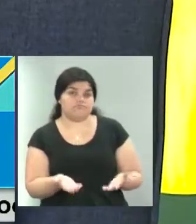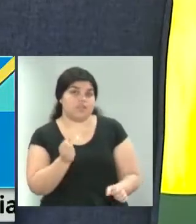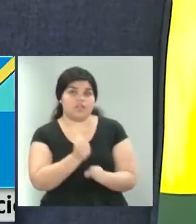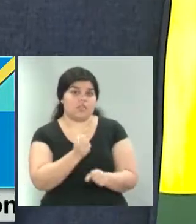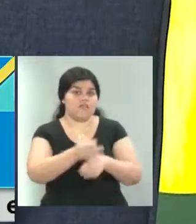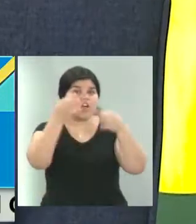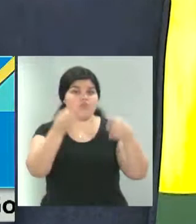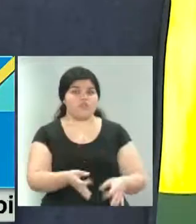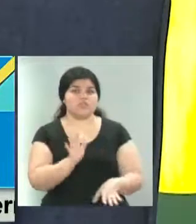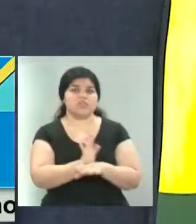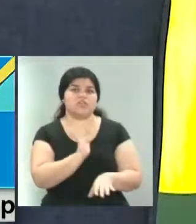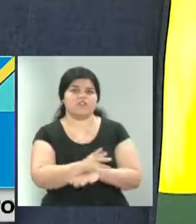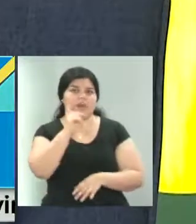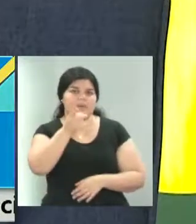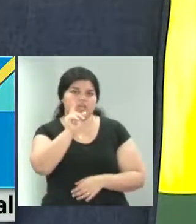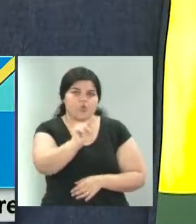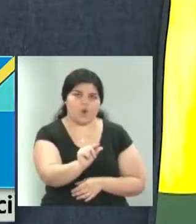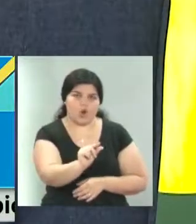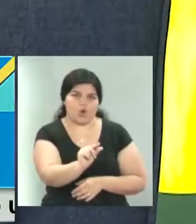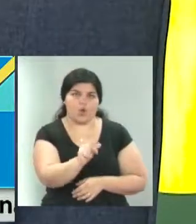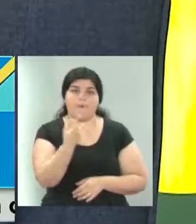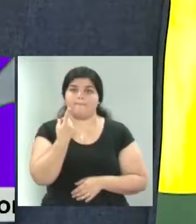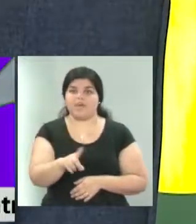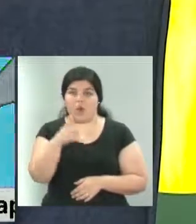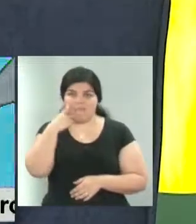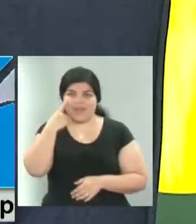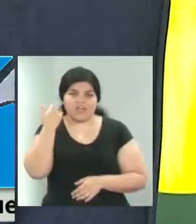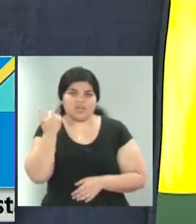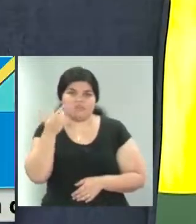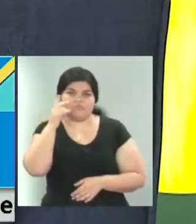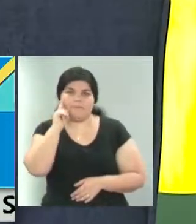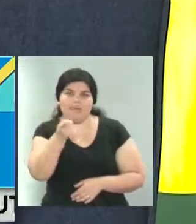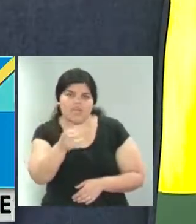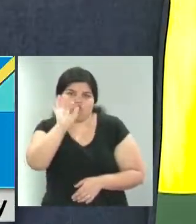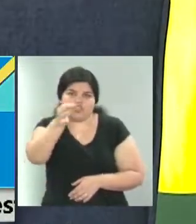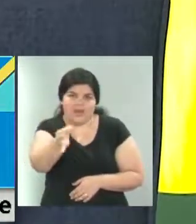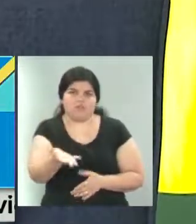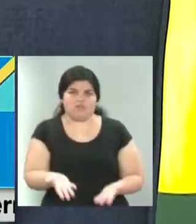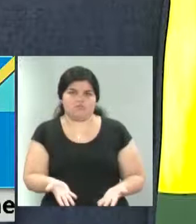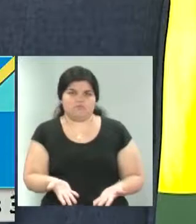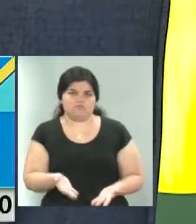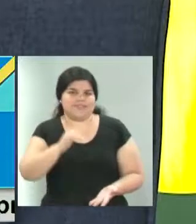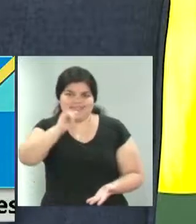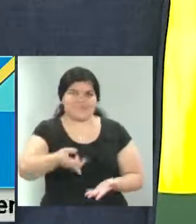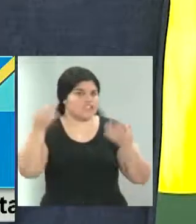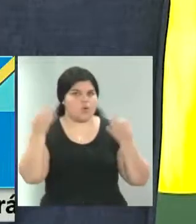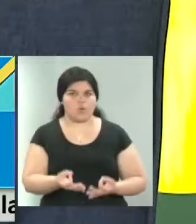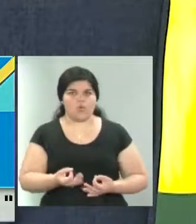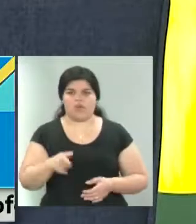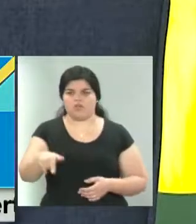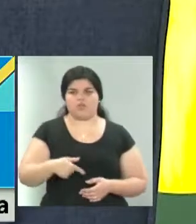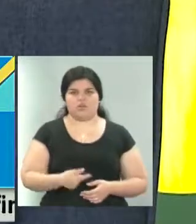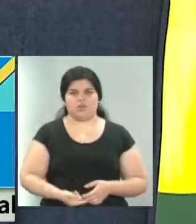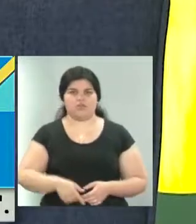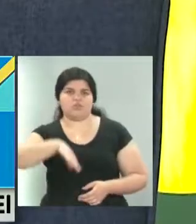pero no hay que decir, es mentira si uno dice que los riesgos no existen. Claro. Es mentira. Es mentira, sería de una soberbia, una estupidez